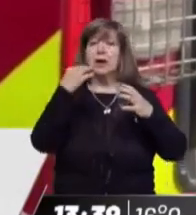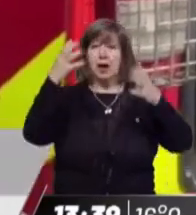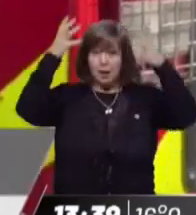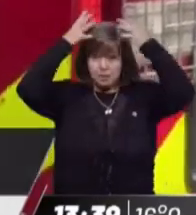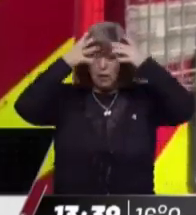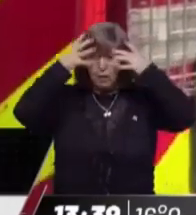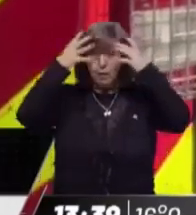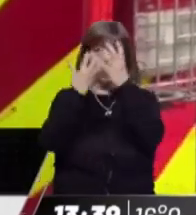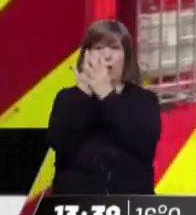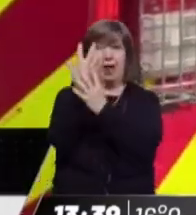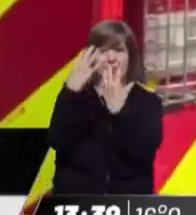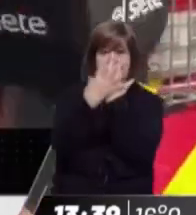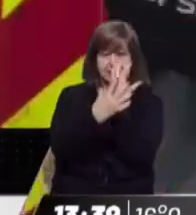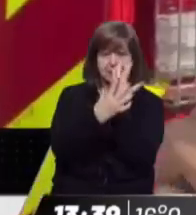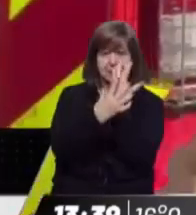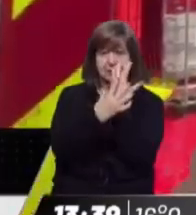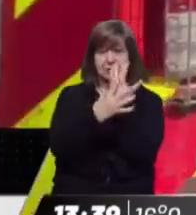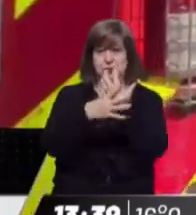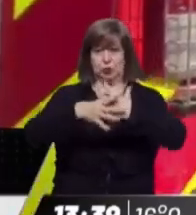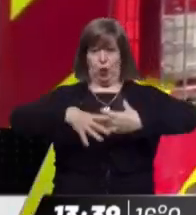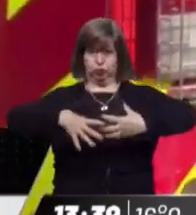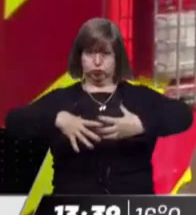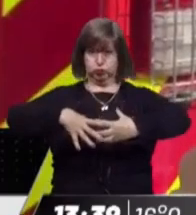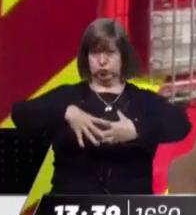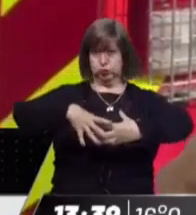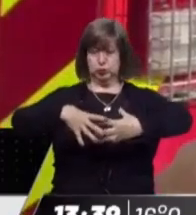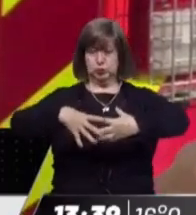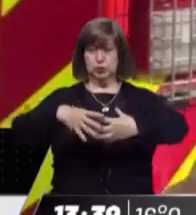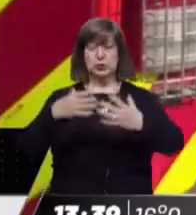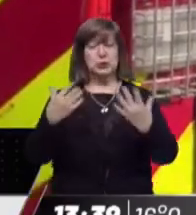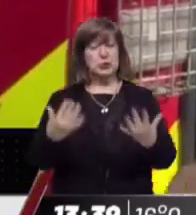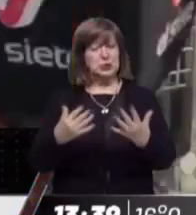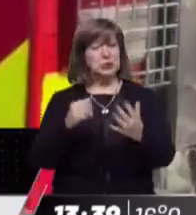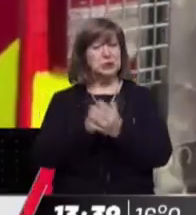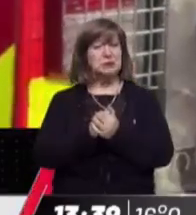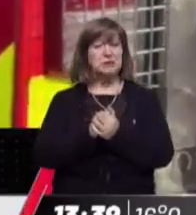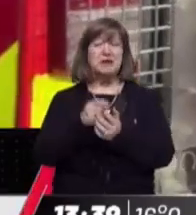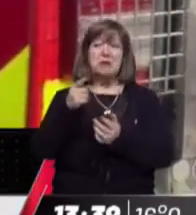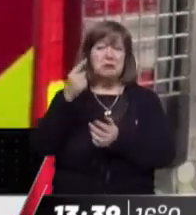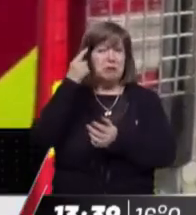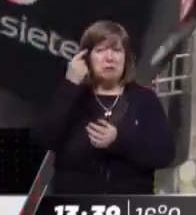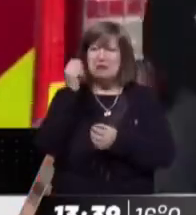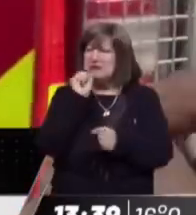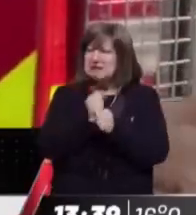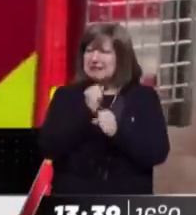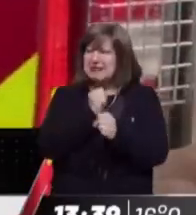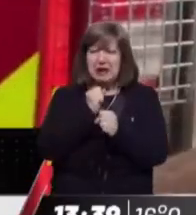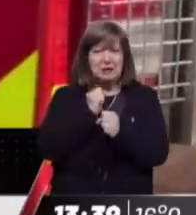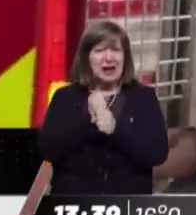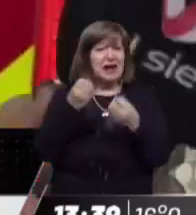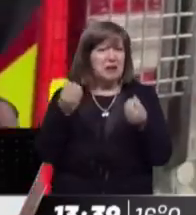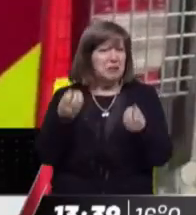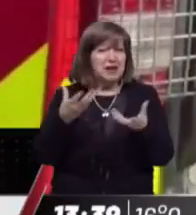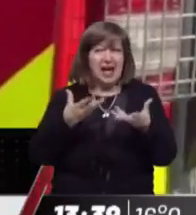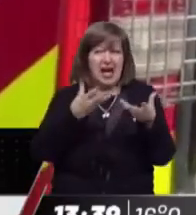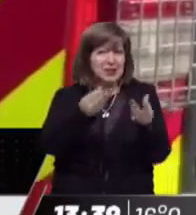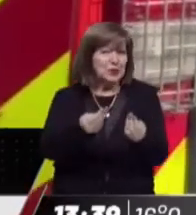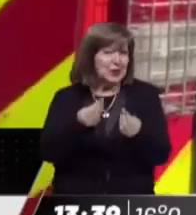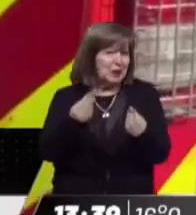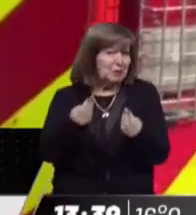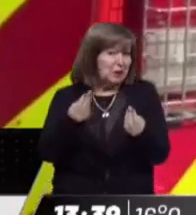la monja, los guantes. ¿Qué lo haces? ¿Qué pensás en la gente? ¿Pensás en qué? Decís, quiero ayudar y por eso